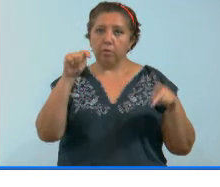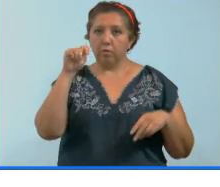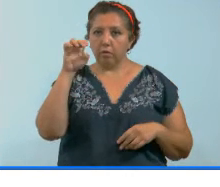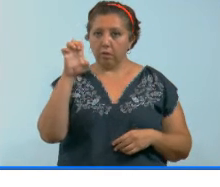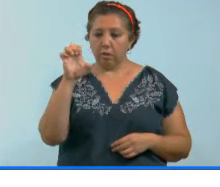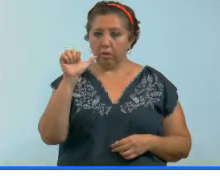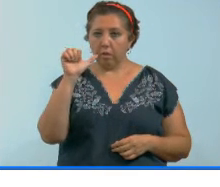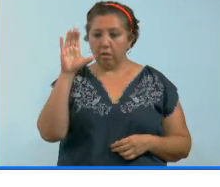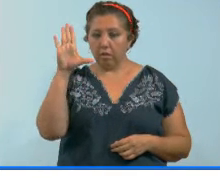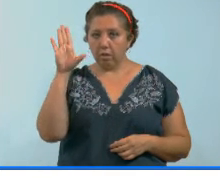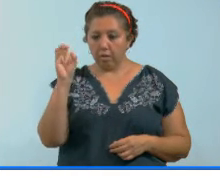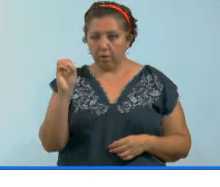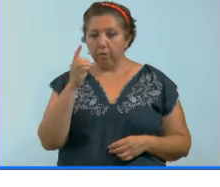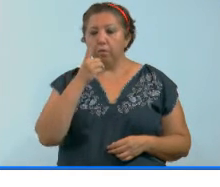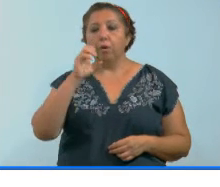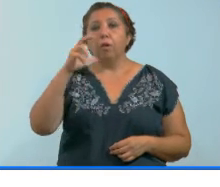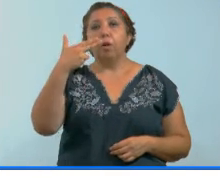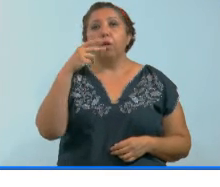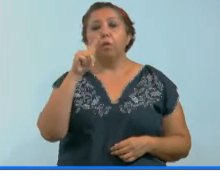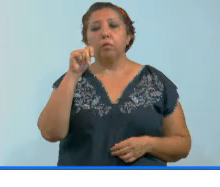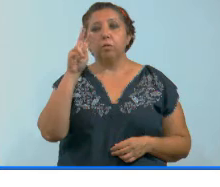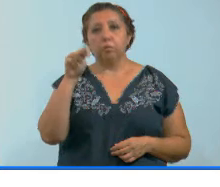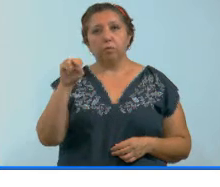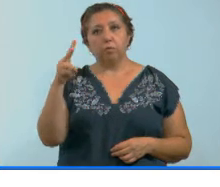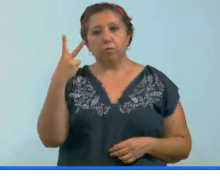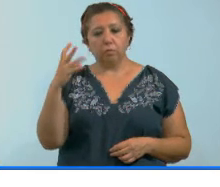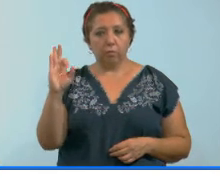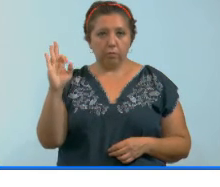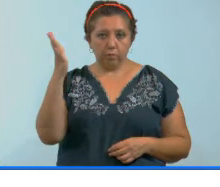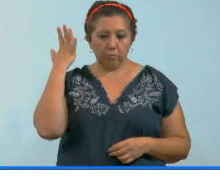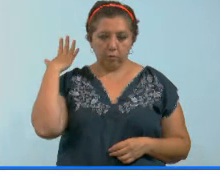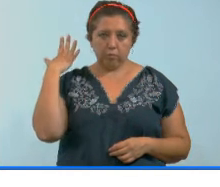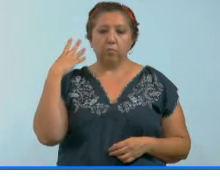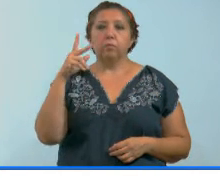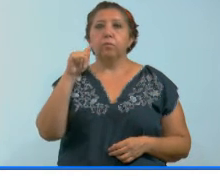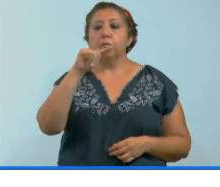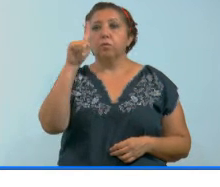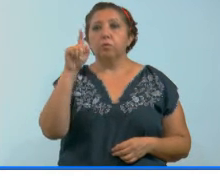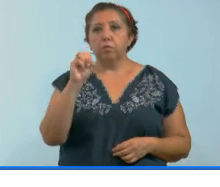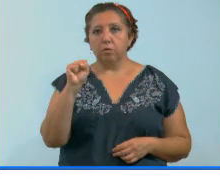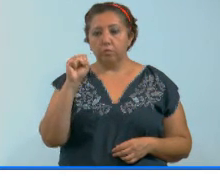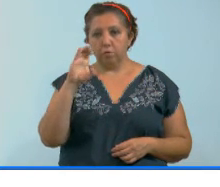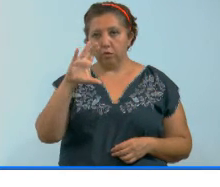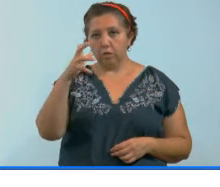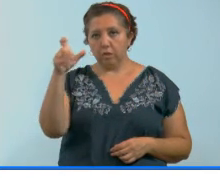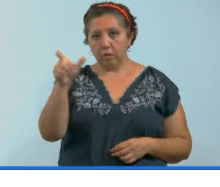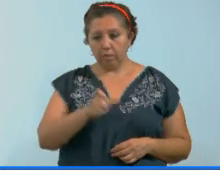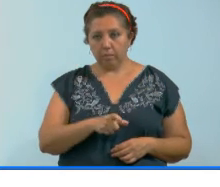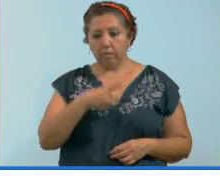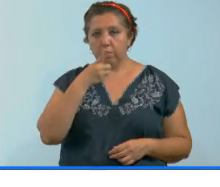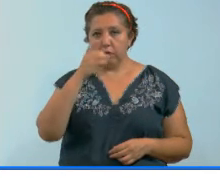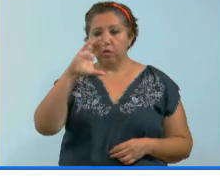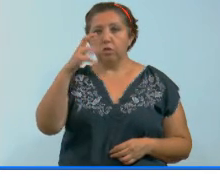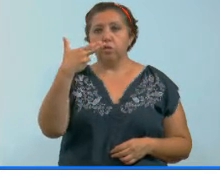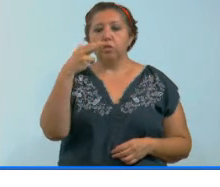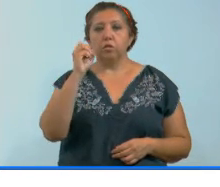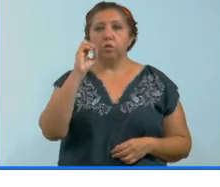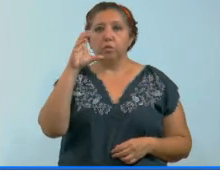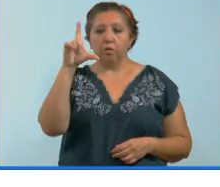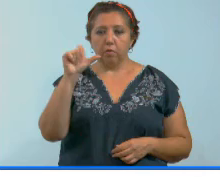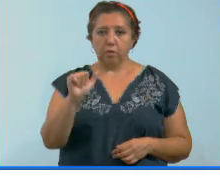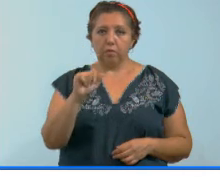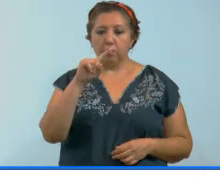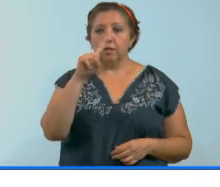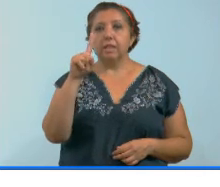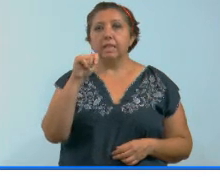dos en chumayel y hoctún dos foráneos uno en muchos temas chocholá con cal sin